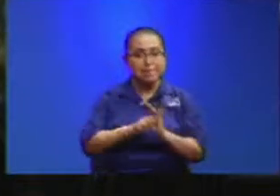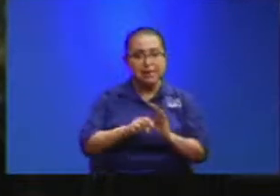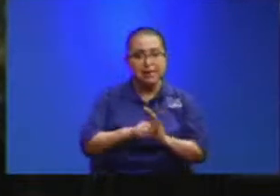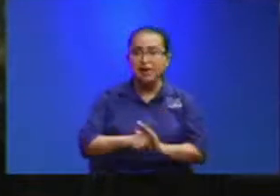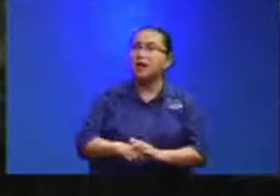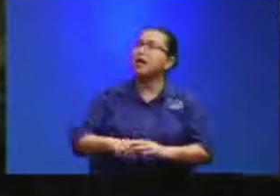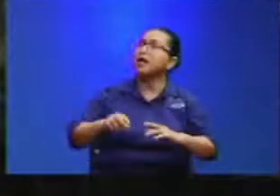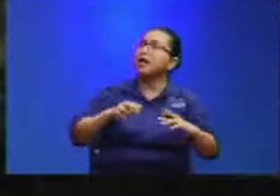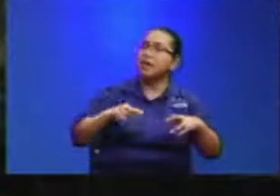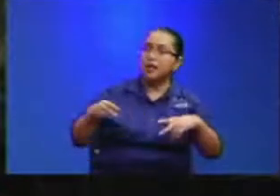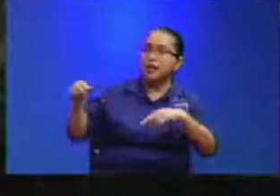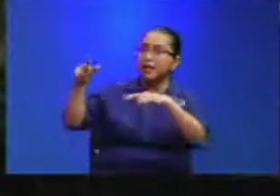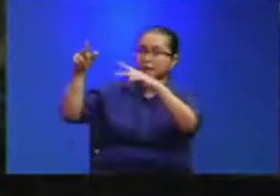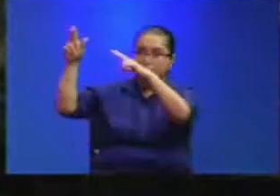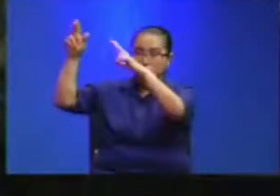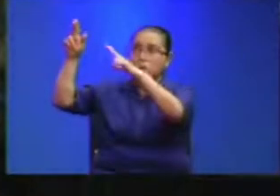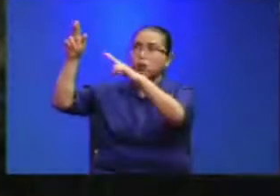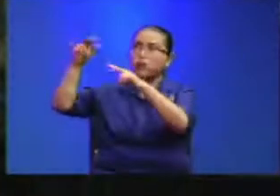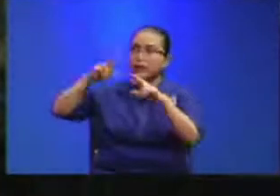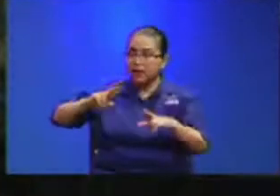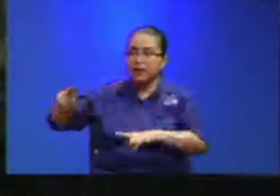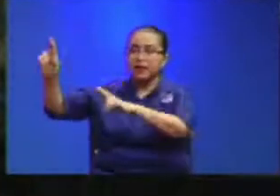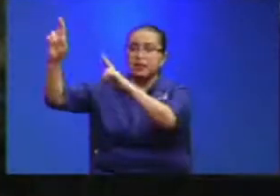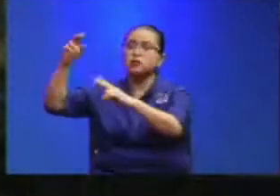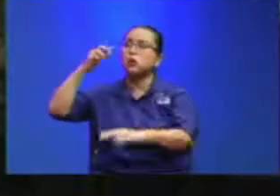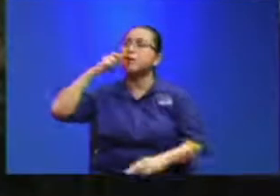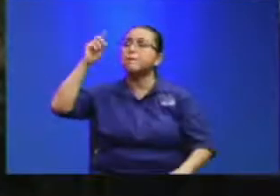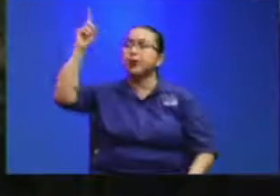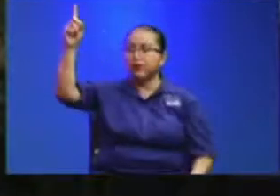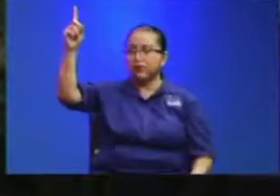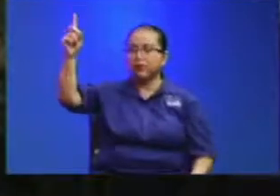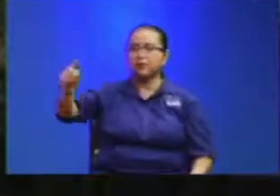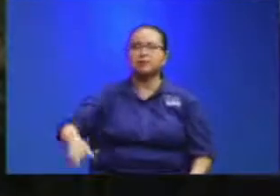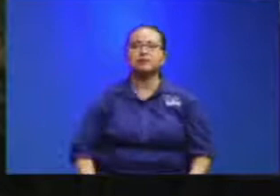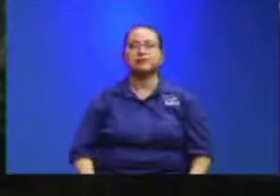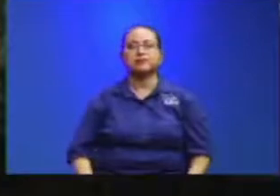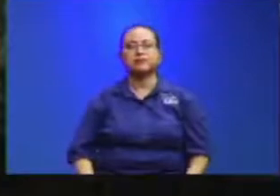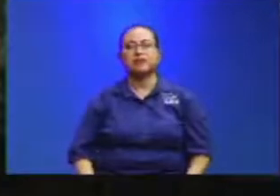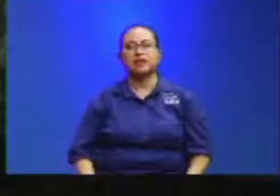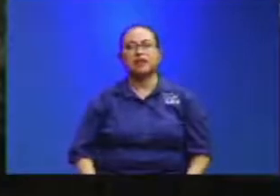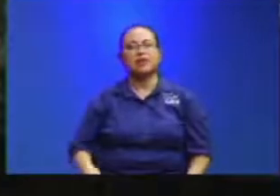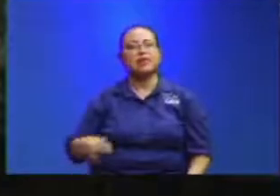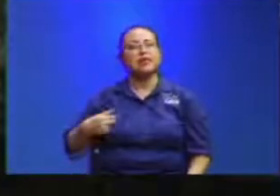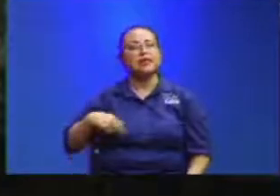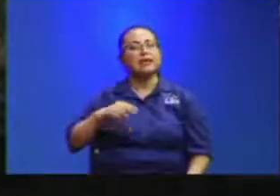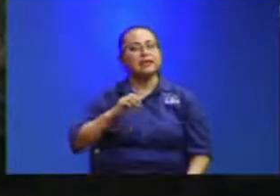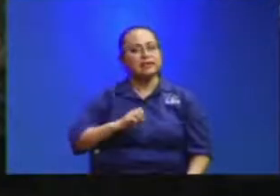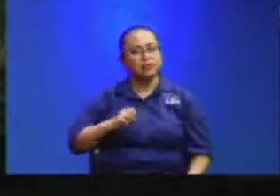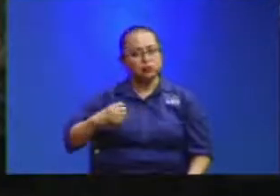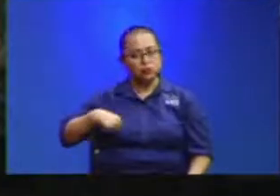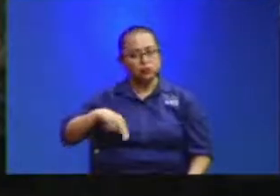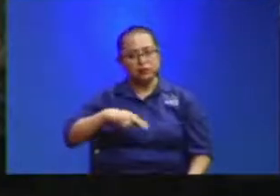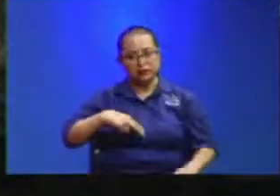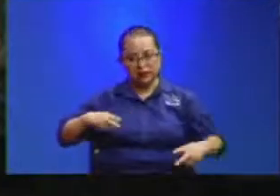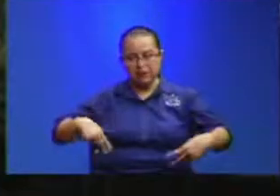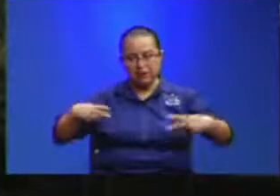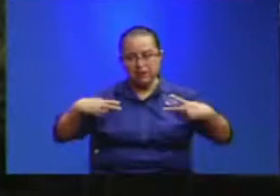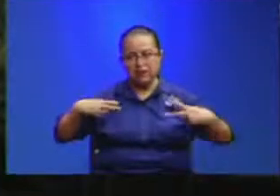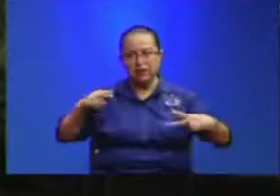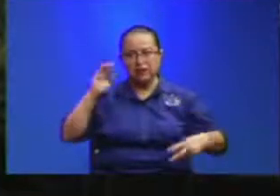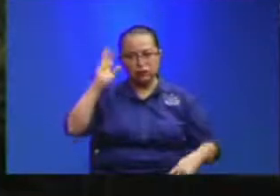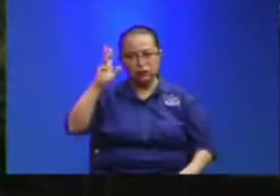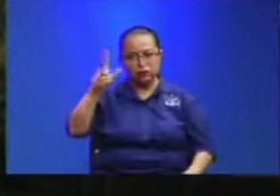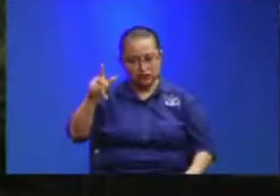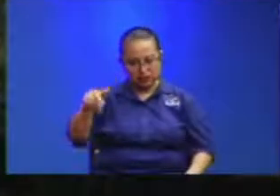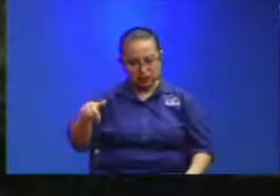debemos de caminar acá que al final de cuentas se devuelve convirtiendo en nuestra vida diaria sin